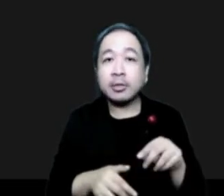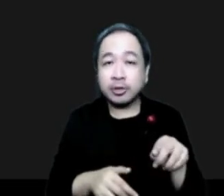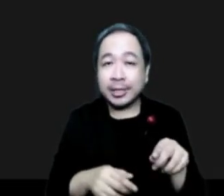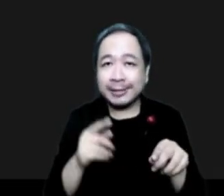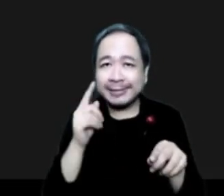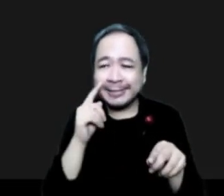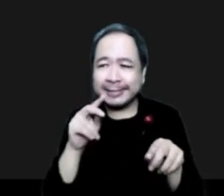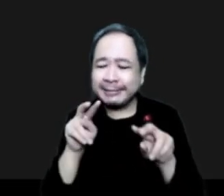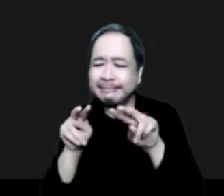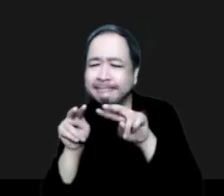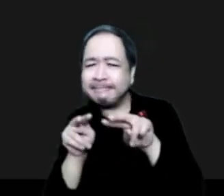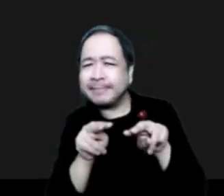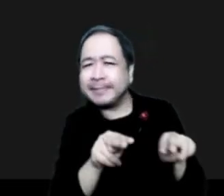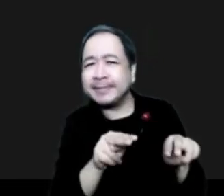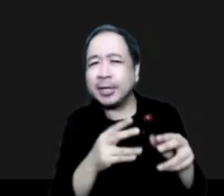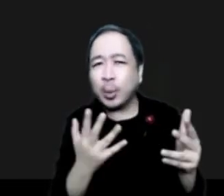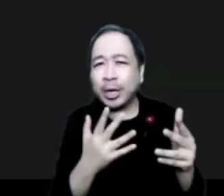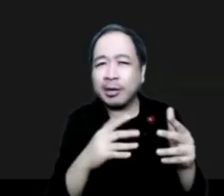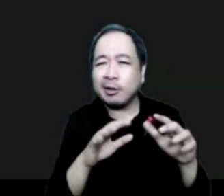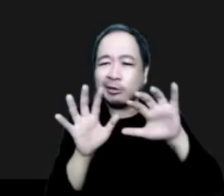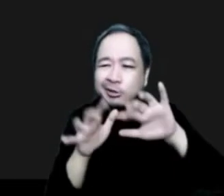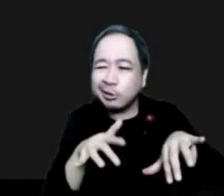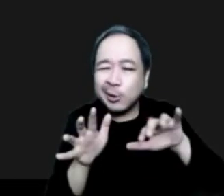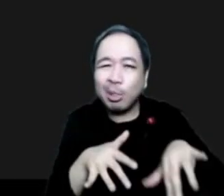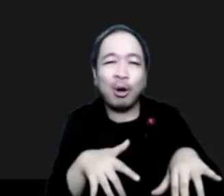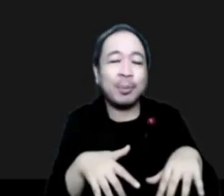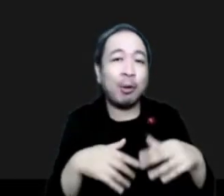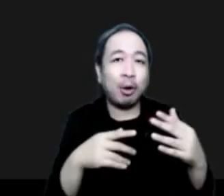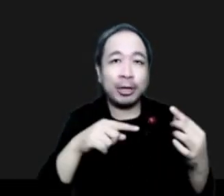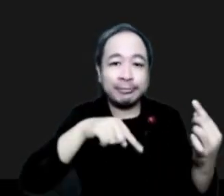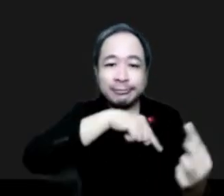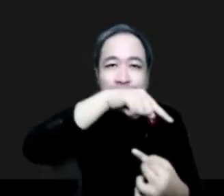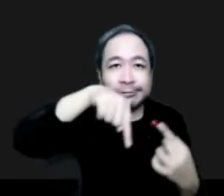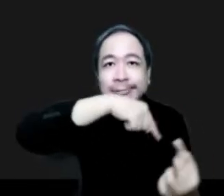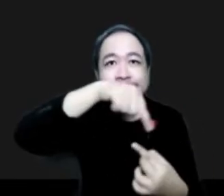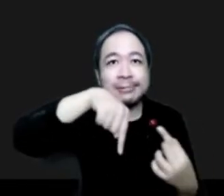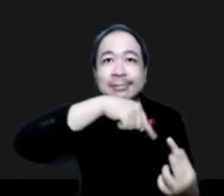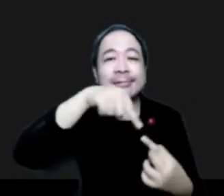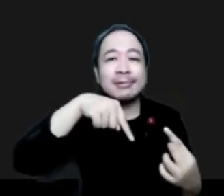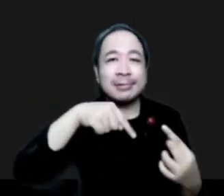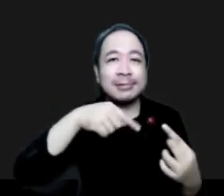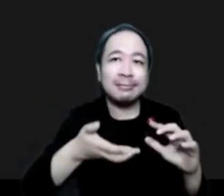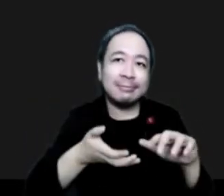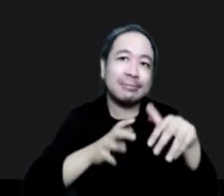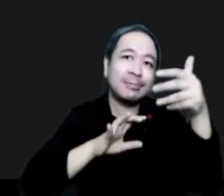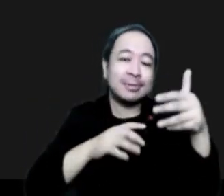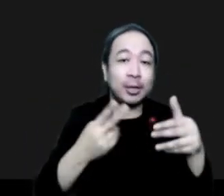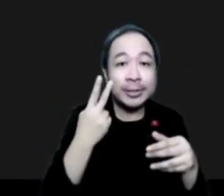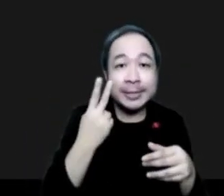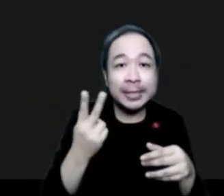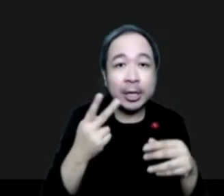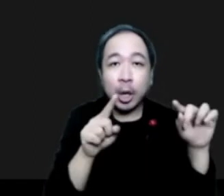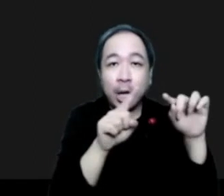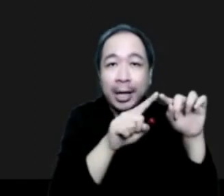montado, como ustedes pueden ver aquí, aquí seguimos con las descargas, imágenes satelitales y seguimiento a ciclones